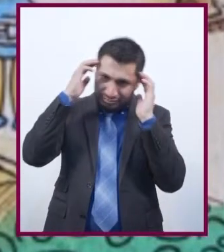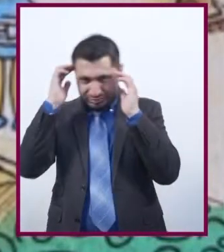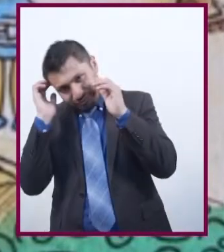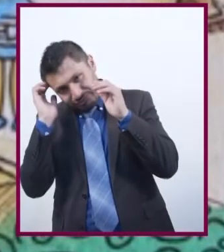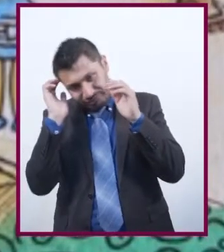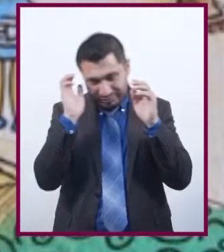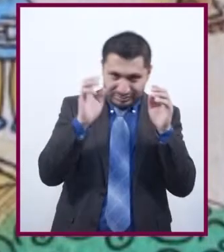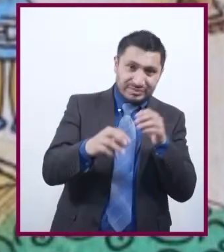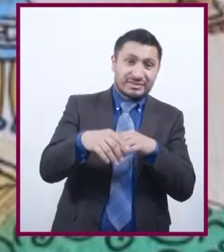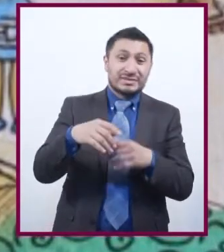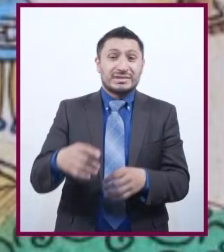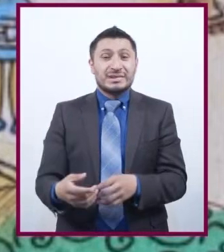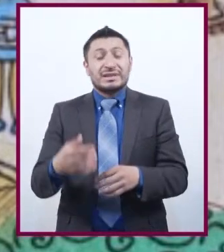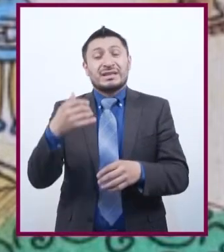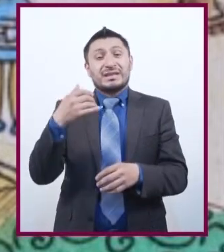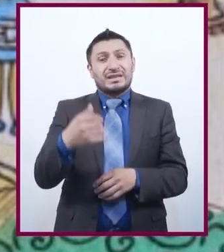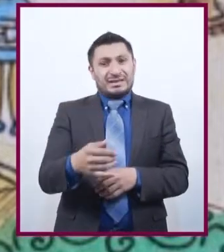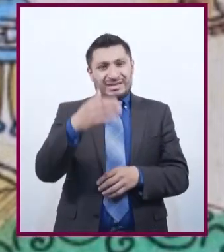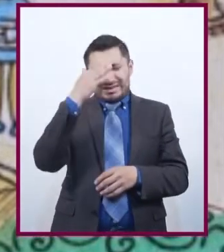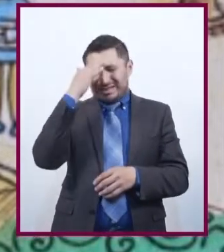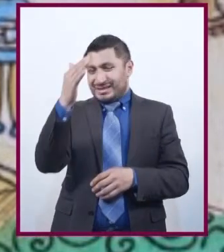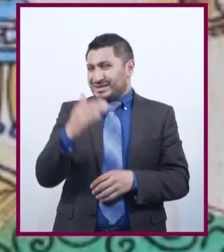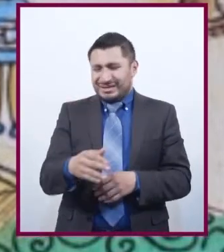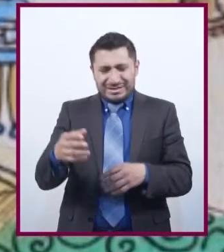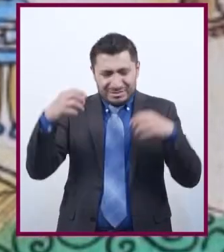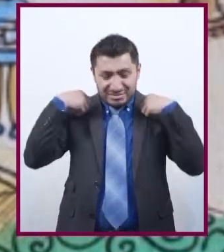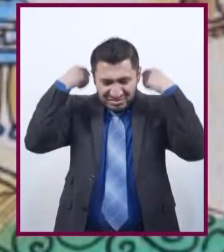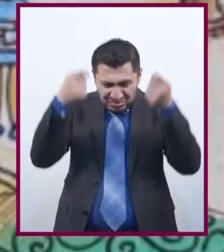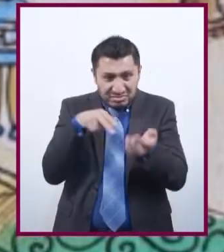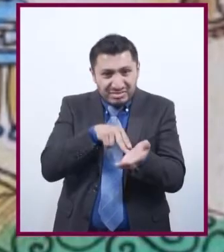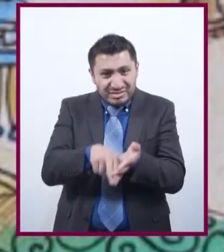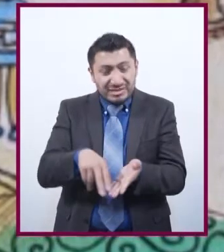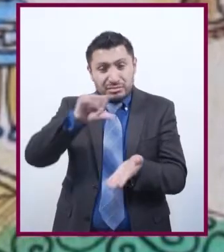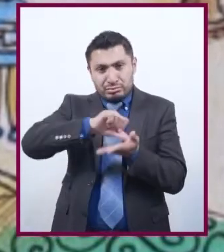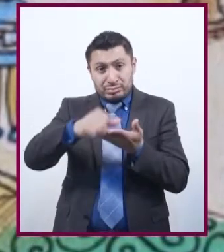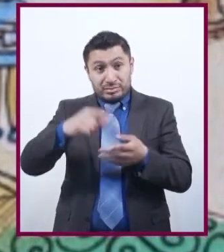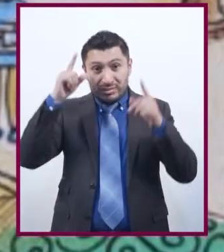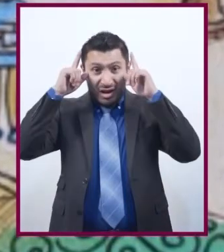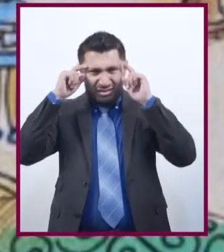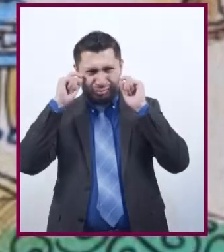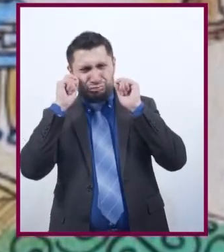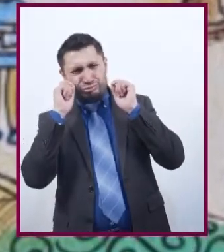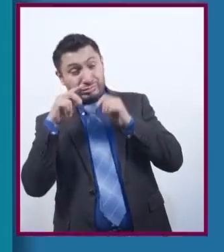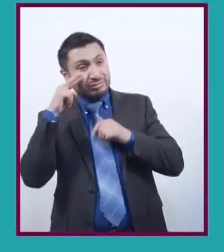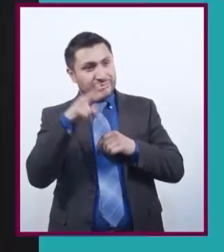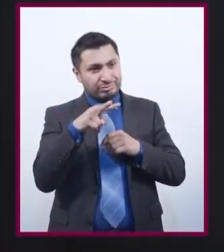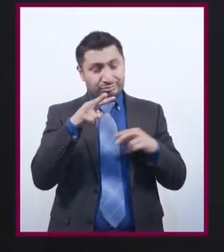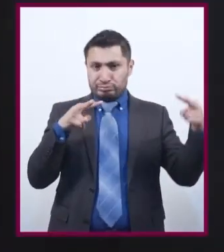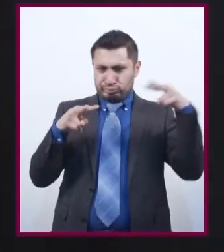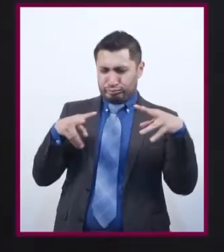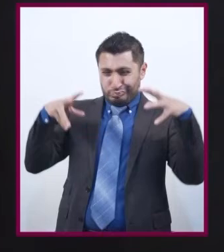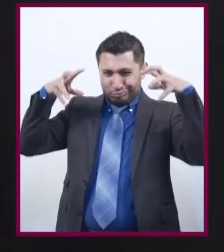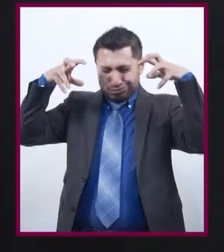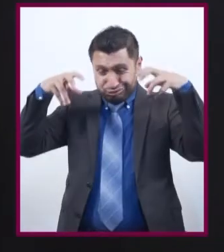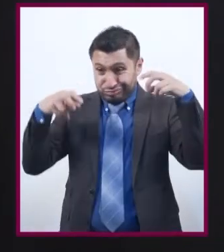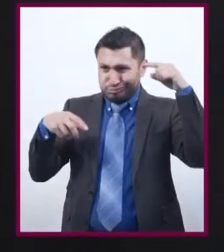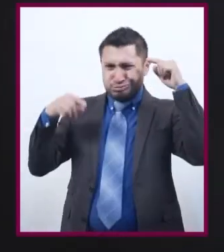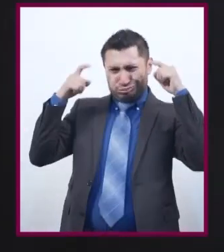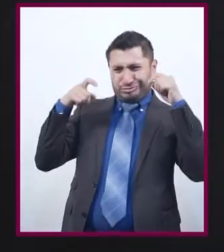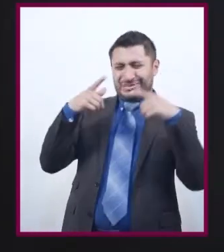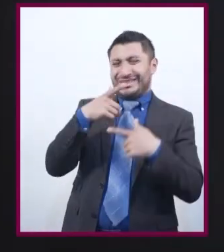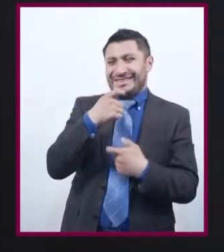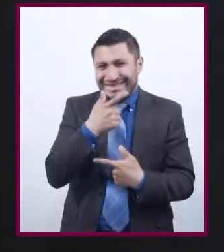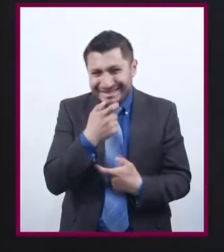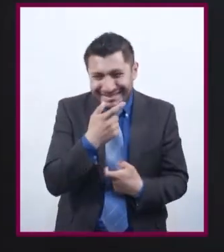enorme que se bamboleaba de un lado a otro y una izuta Green negra el enanito frunció el ceño y el monstruo también